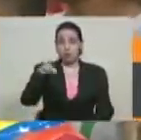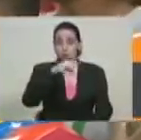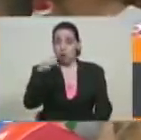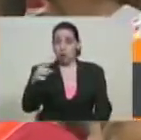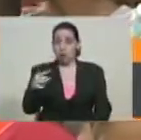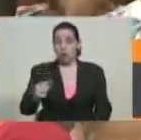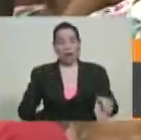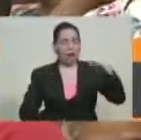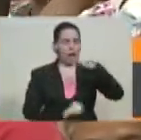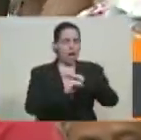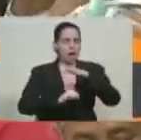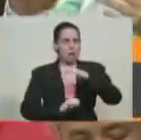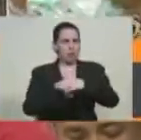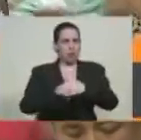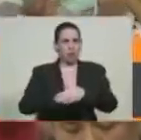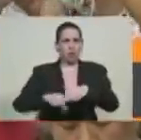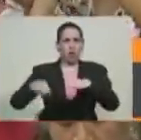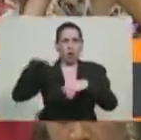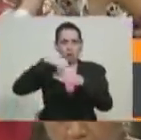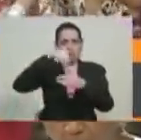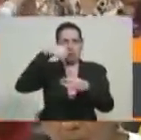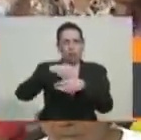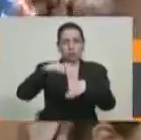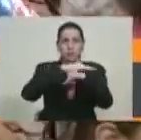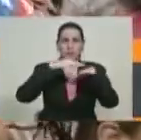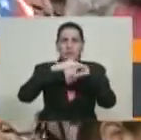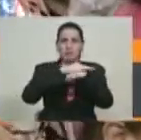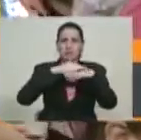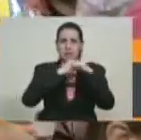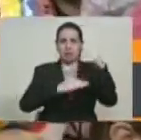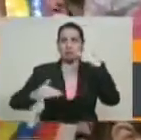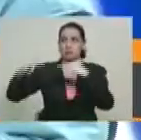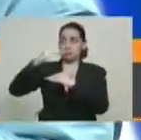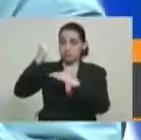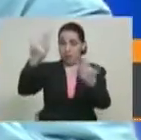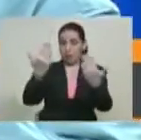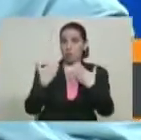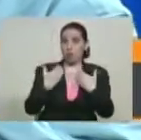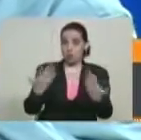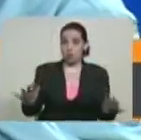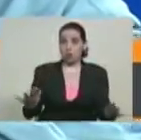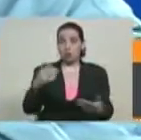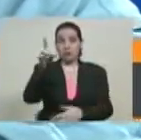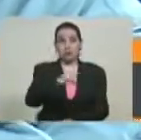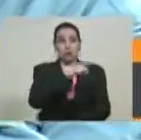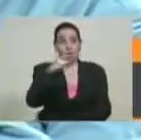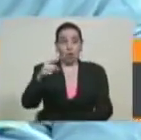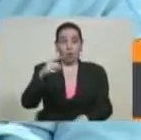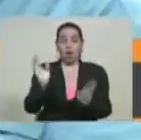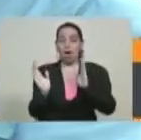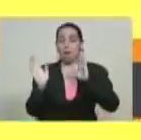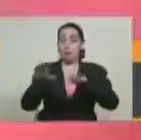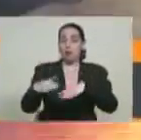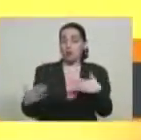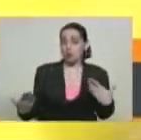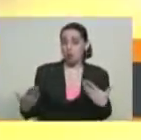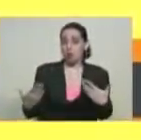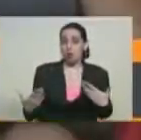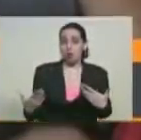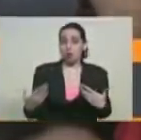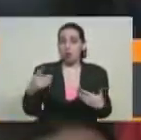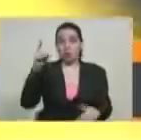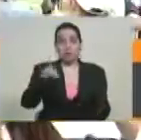¿Cuento con el voto del magisterio? ¿Cuento con el apoyo de los trabajadores de la educación?